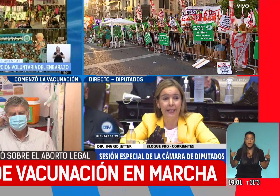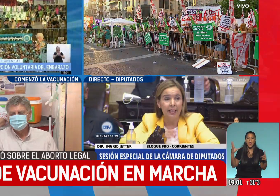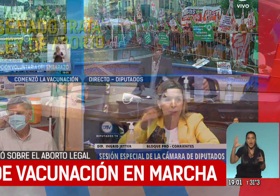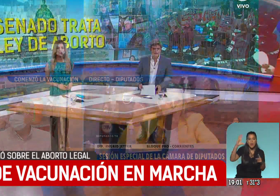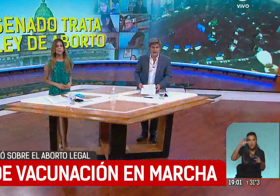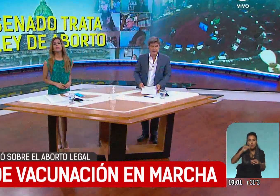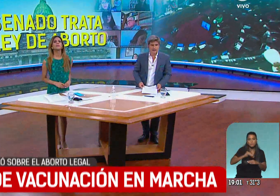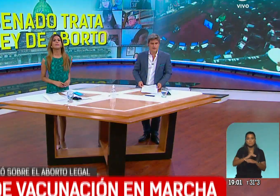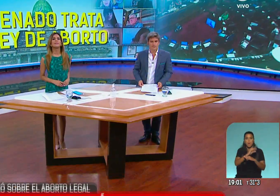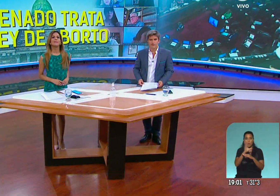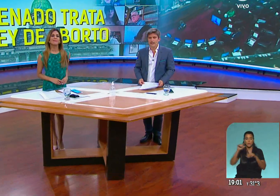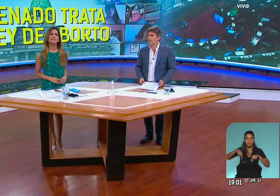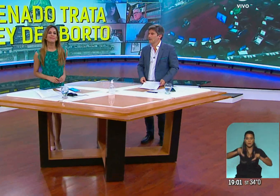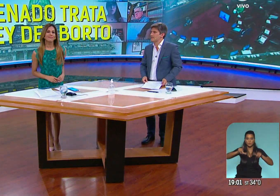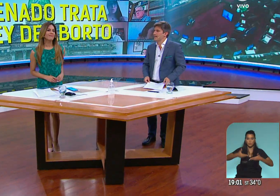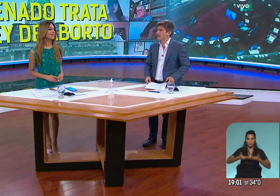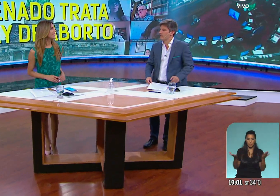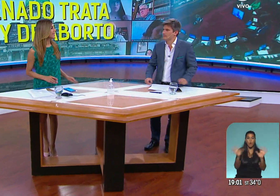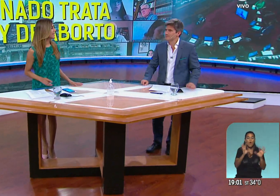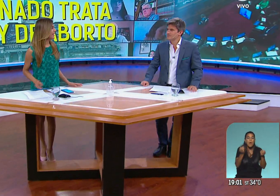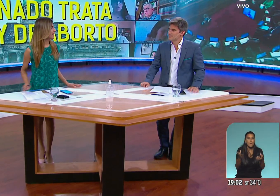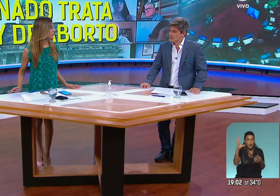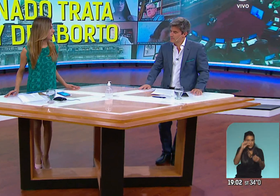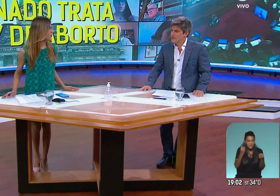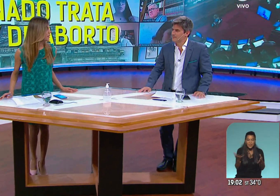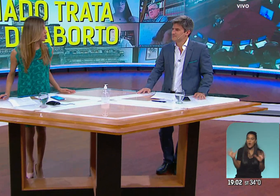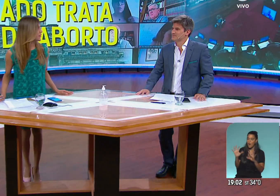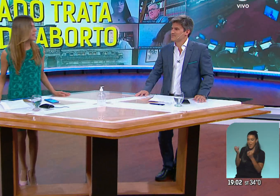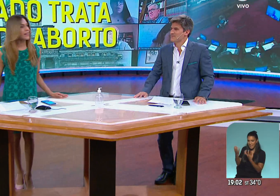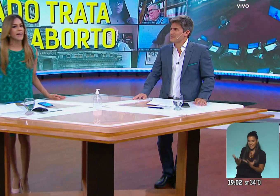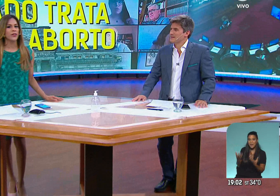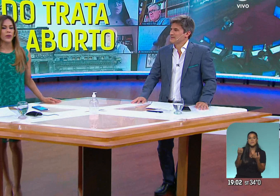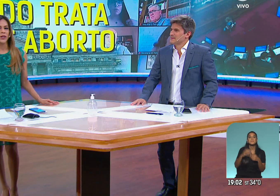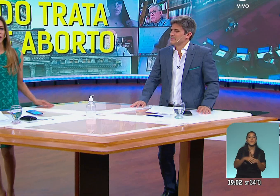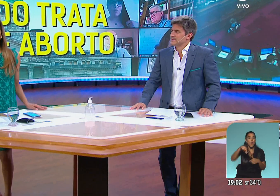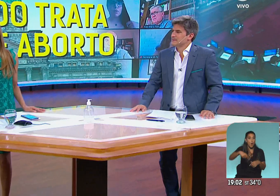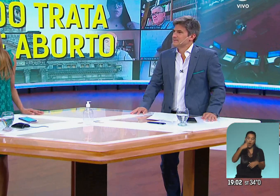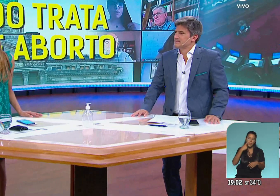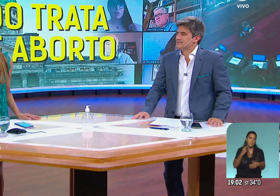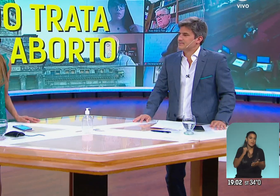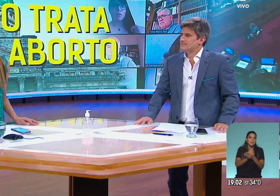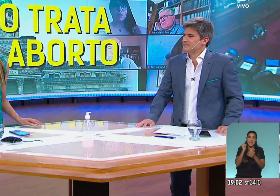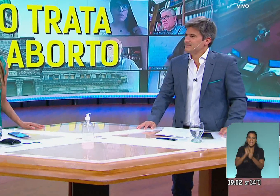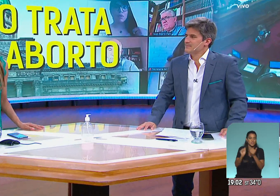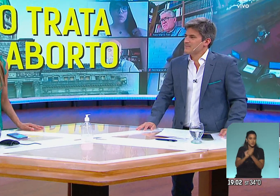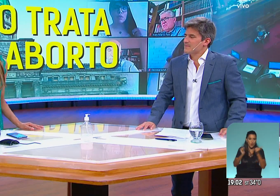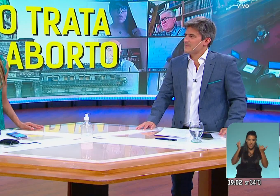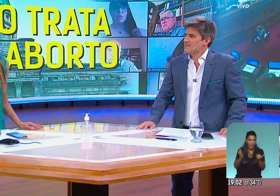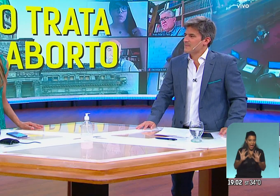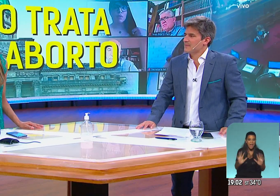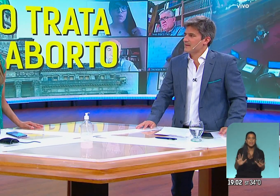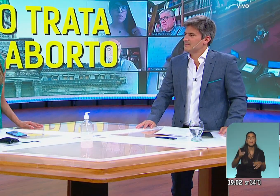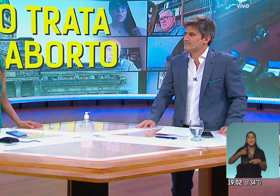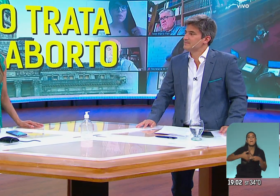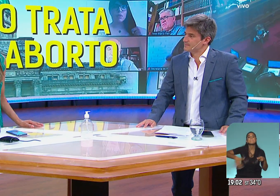durante toda la madrugada, aquí en Televisión Pública. Buenas noches, Diana. ¿Cómo va? ¿Qué tal, Ariel? Buenas noches. ¿Cómo estás? Qué día histórico, ¿no? Solemos decir, veces, la